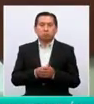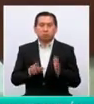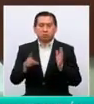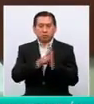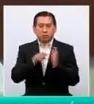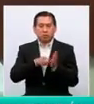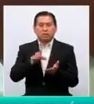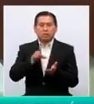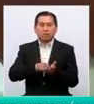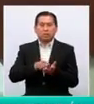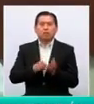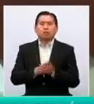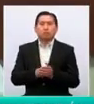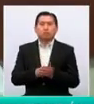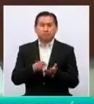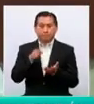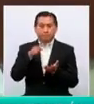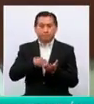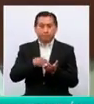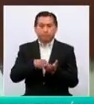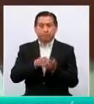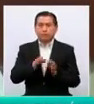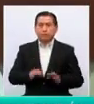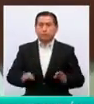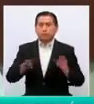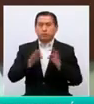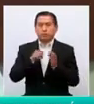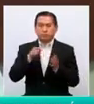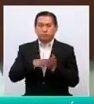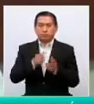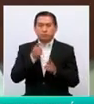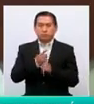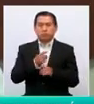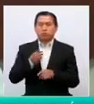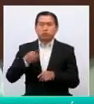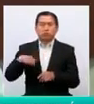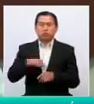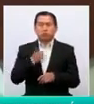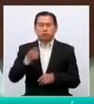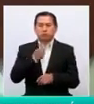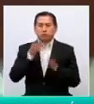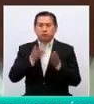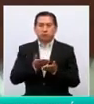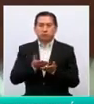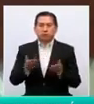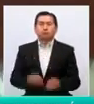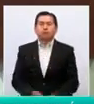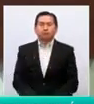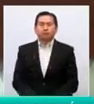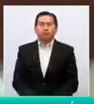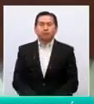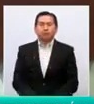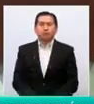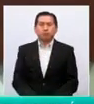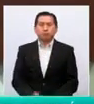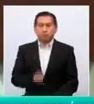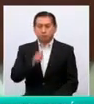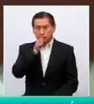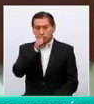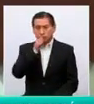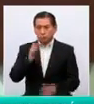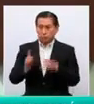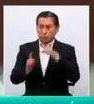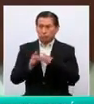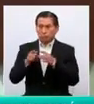de imprenta, que es precisamente el marco en el cual nos movemos los periodistas. El secreto de